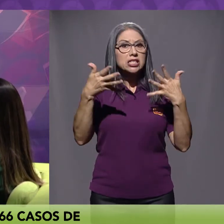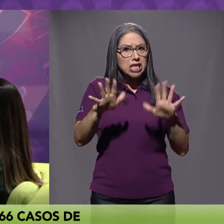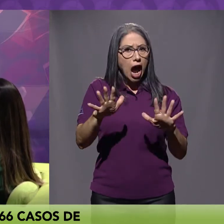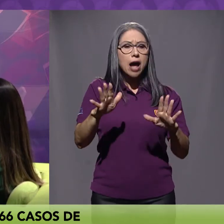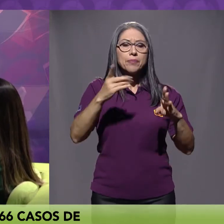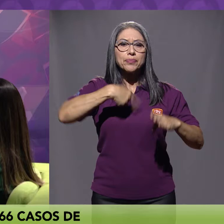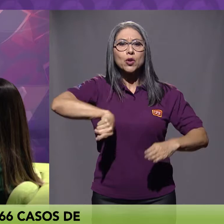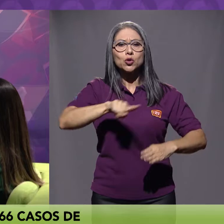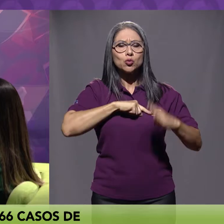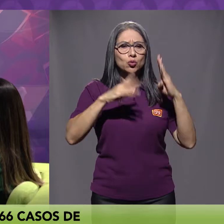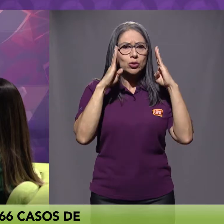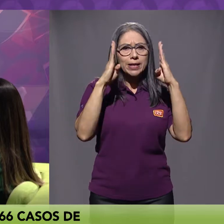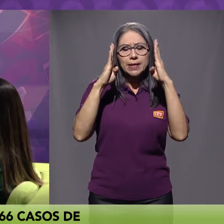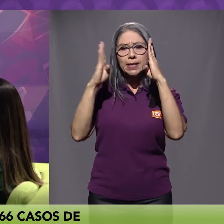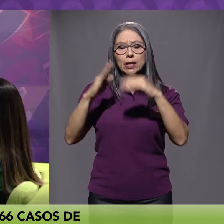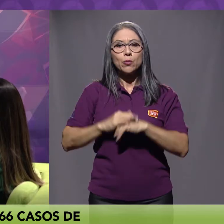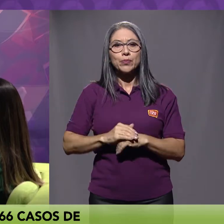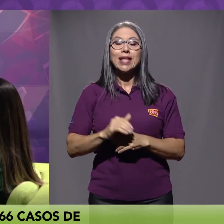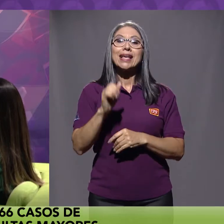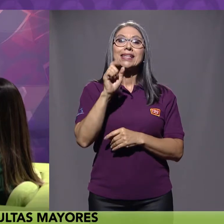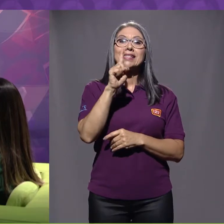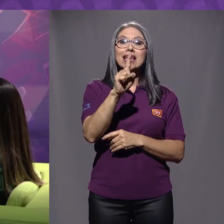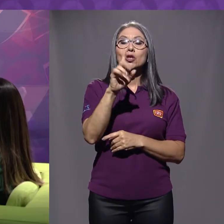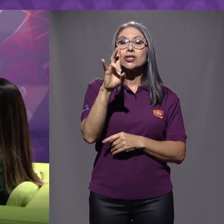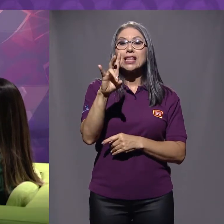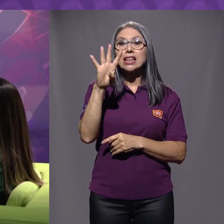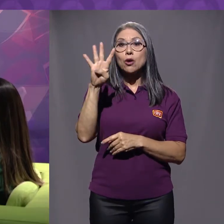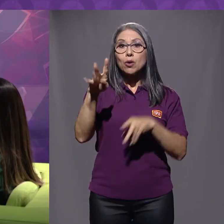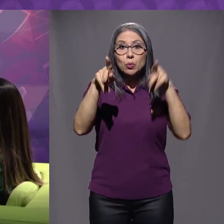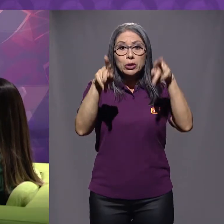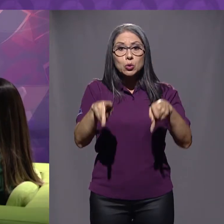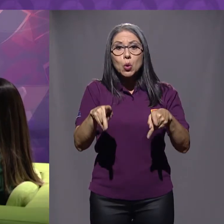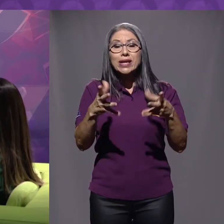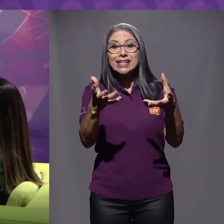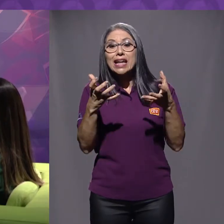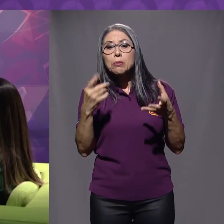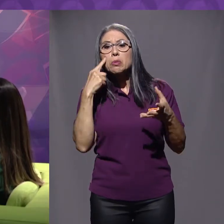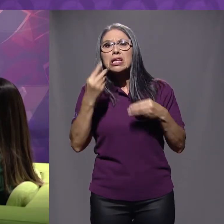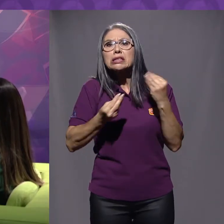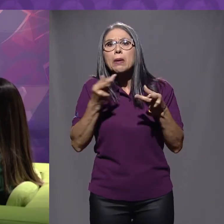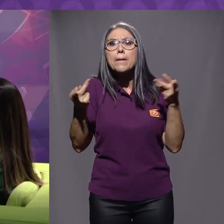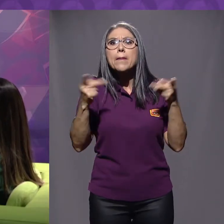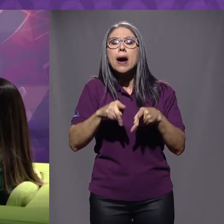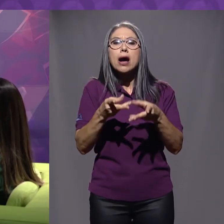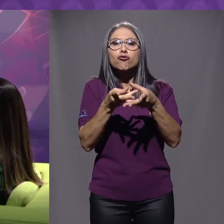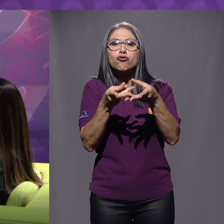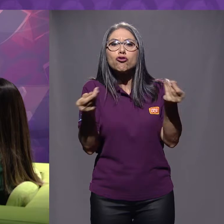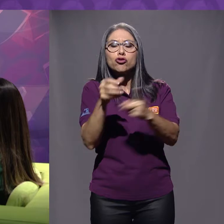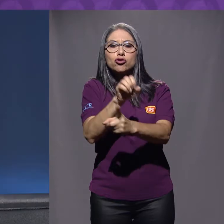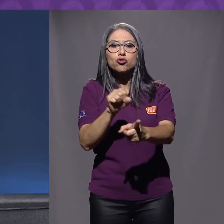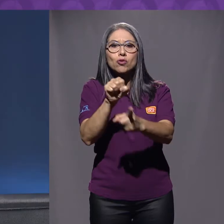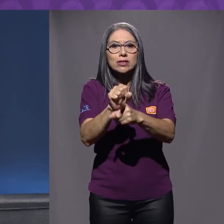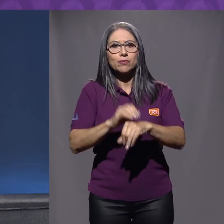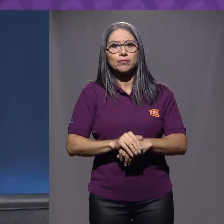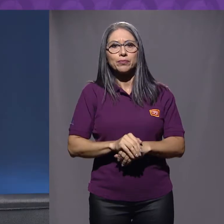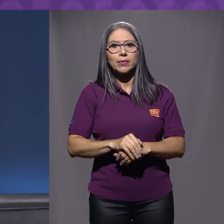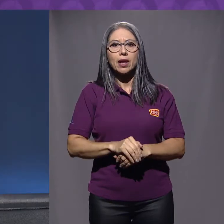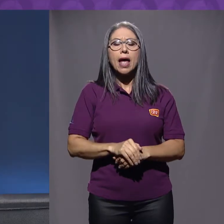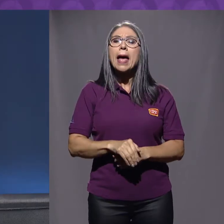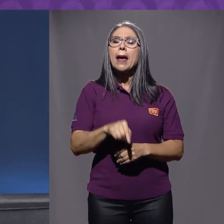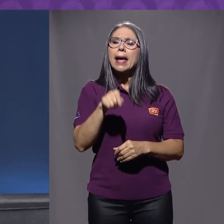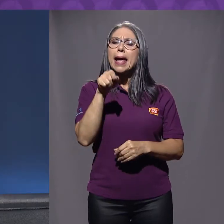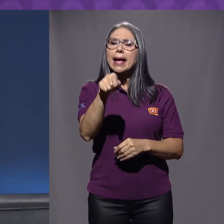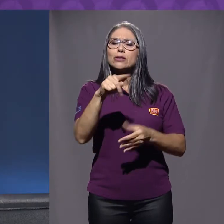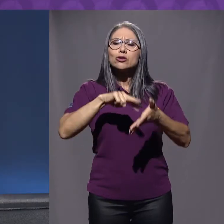450 y resto de casos más o menos hemos atendido. Tenemos 174 ahí a la espera de poder resolver. Pero esto en